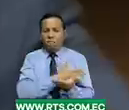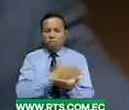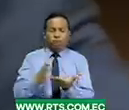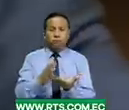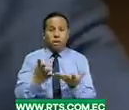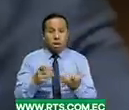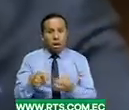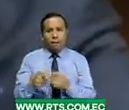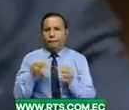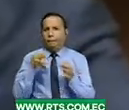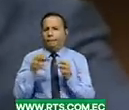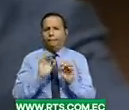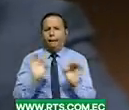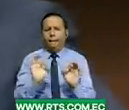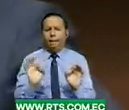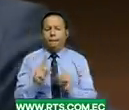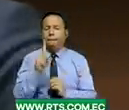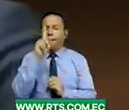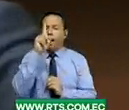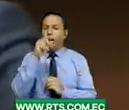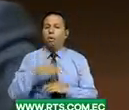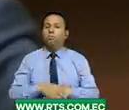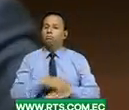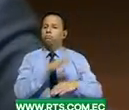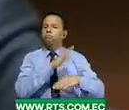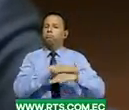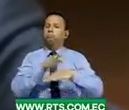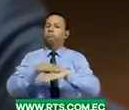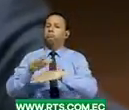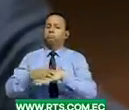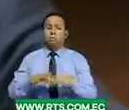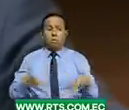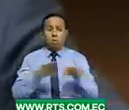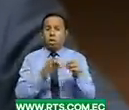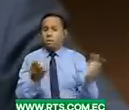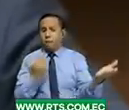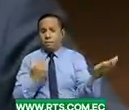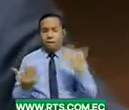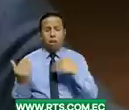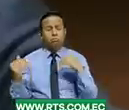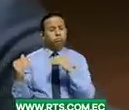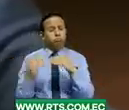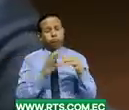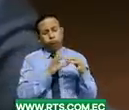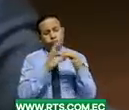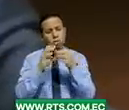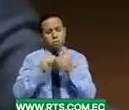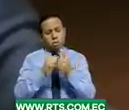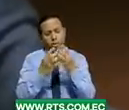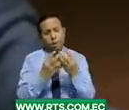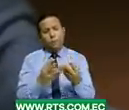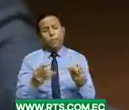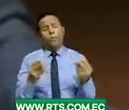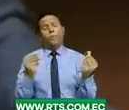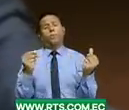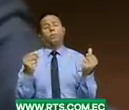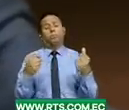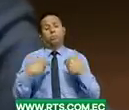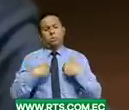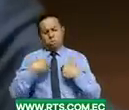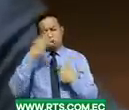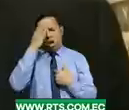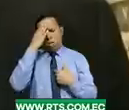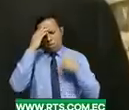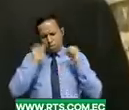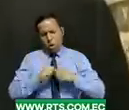defensa, señalan que aprovechó para llamar a la reconciliación. Sí, que aún estamos a tiempo para